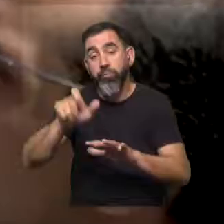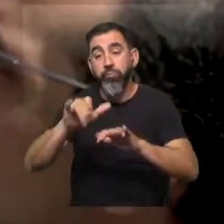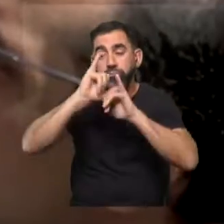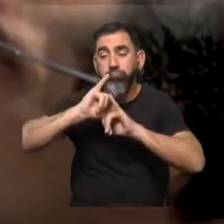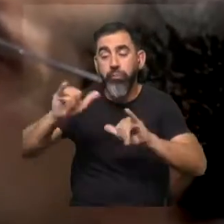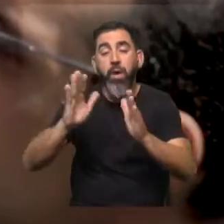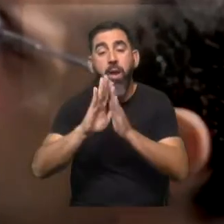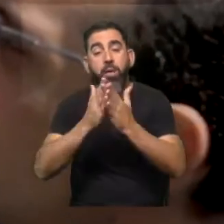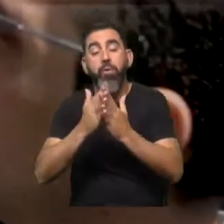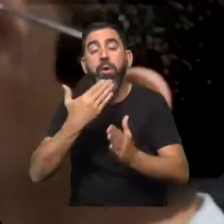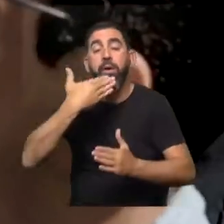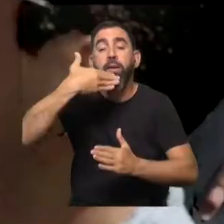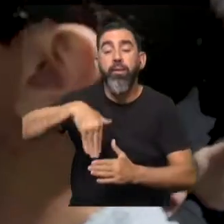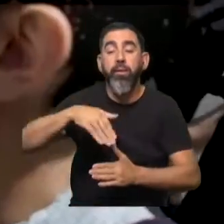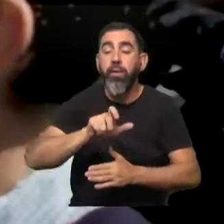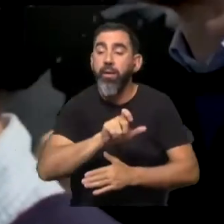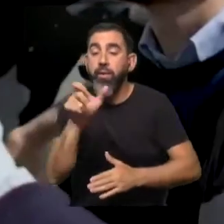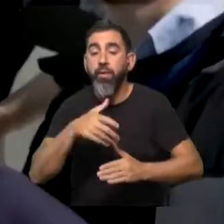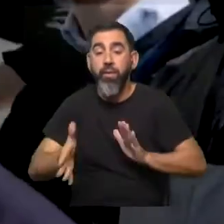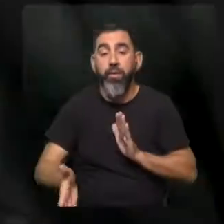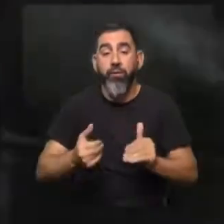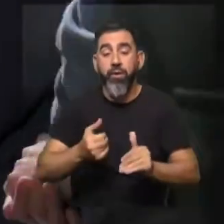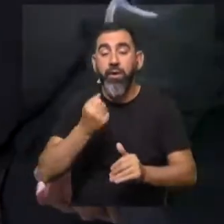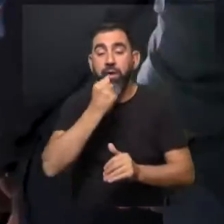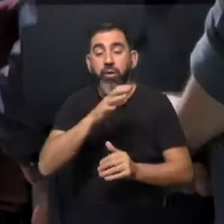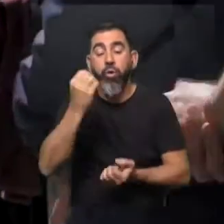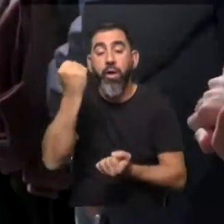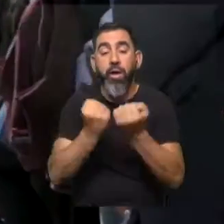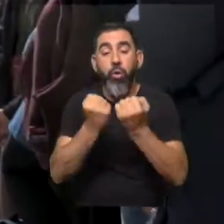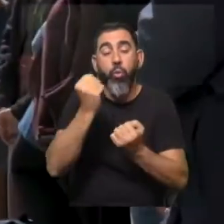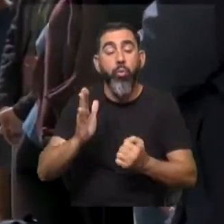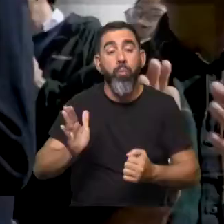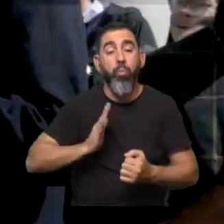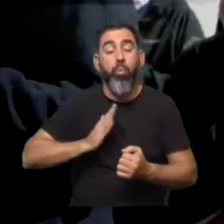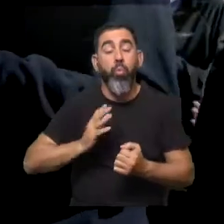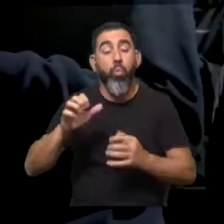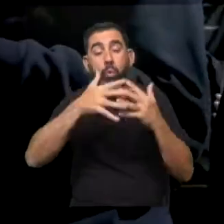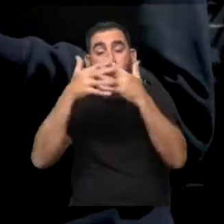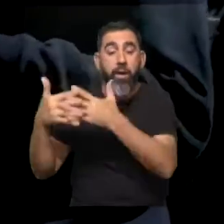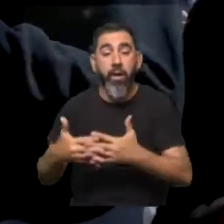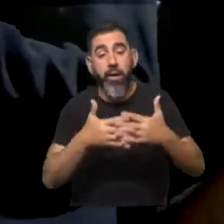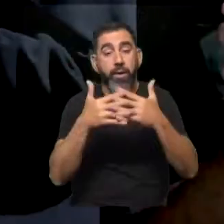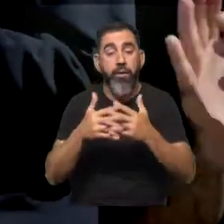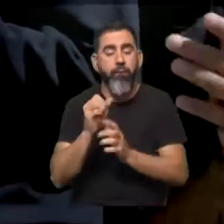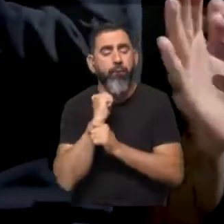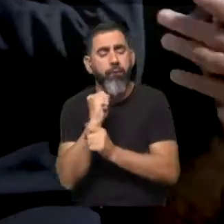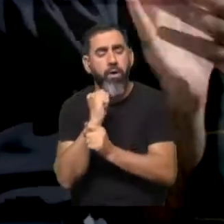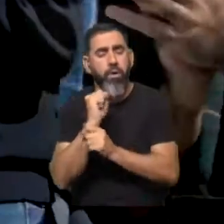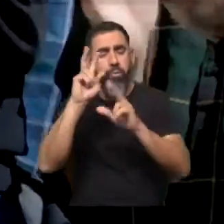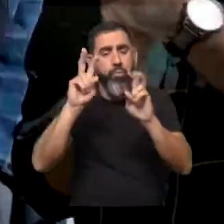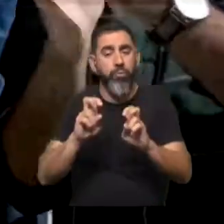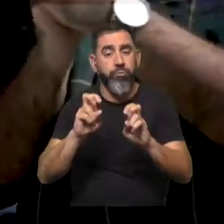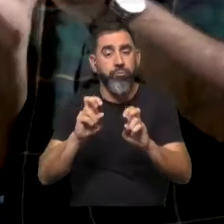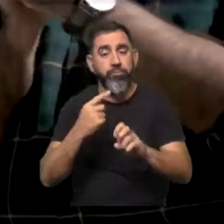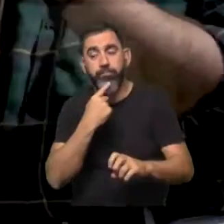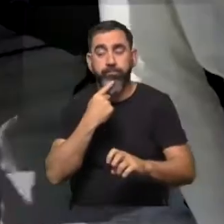libro Entendiendo la brecha de género, una historia económica de las mujeres estadounidenses, que es una obra icónica en la que ponía en